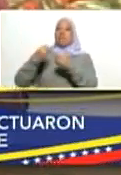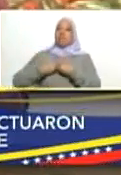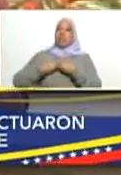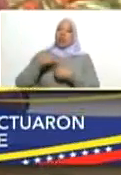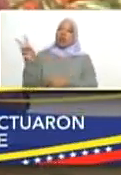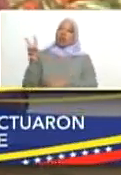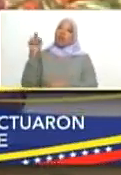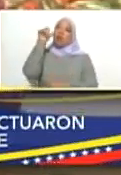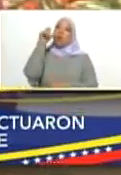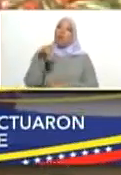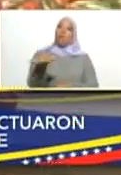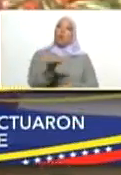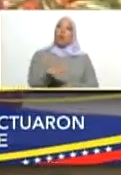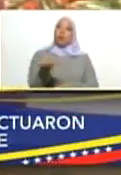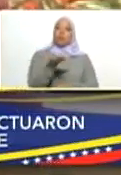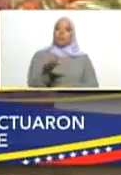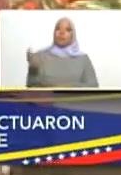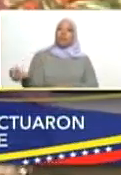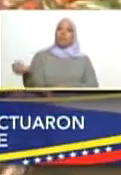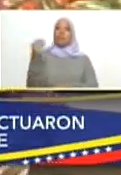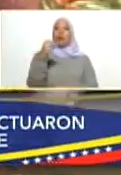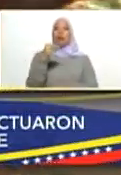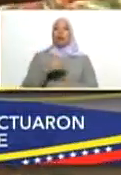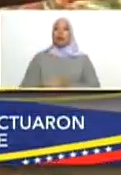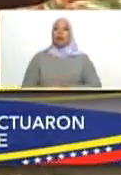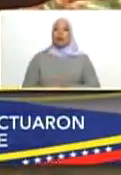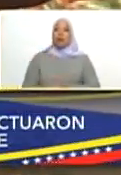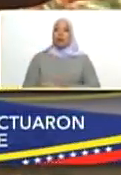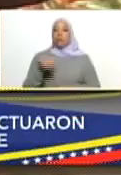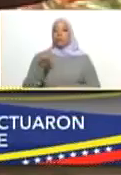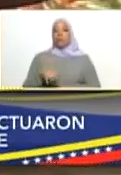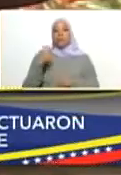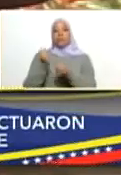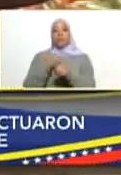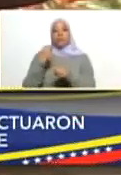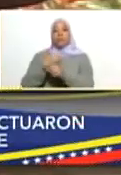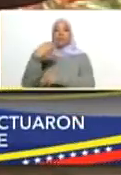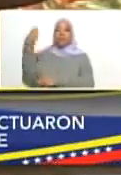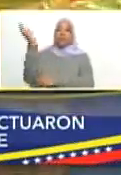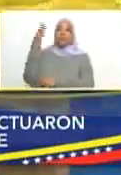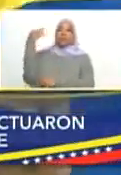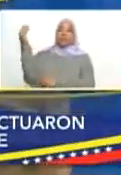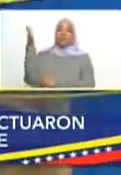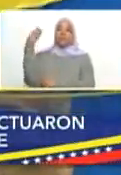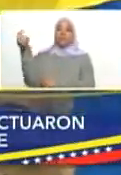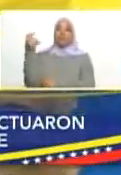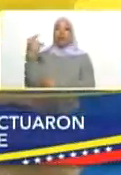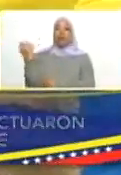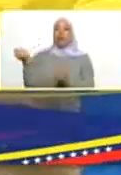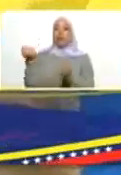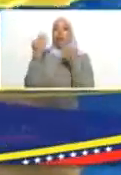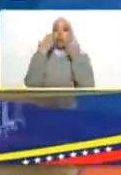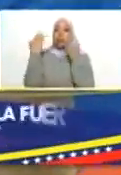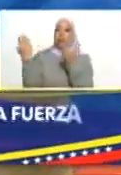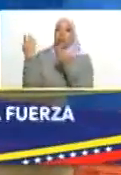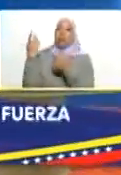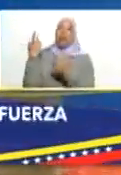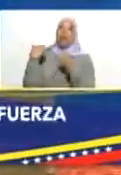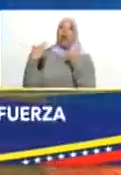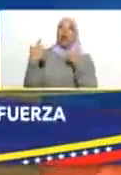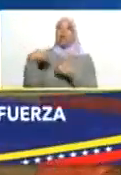salvar pueblos, que tiende su mano. Esta es la bandera de Venezuela, la bandera mirandina, la bandera